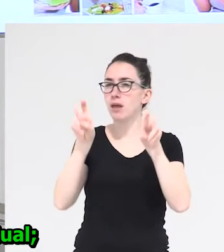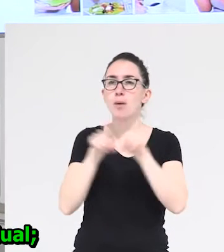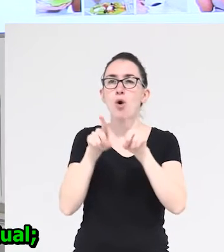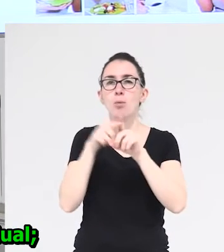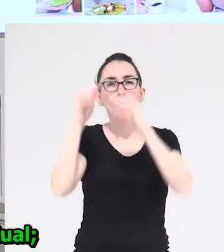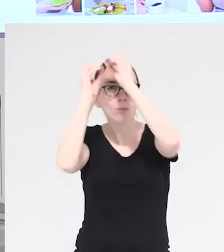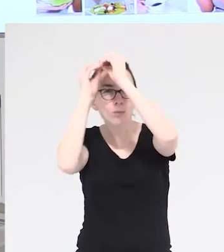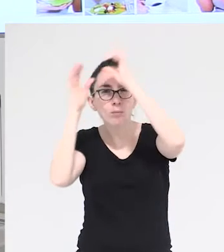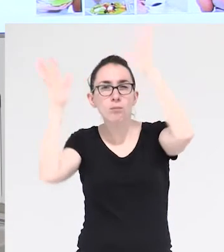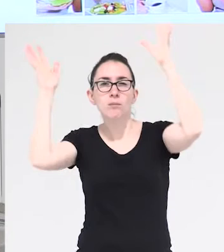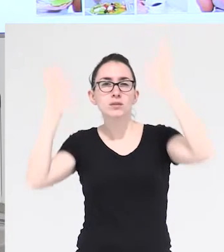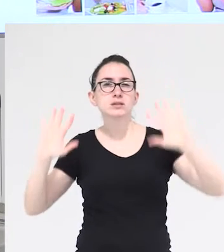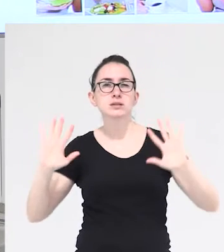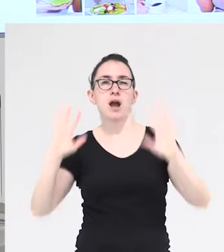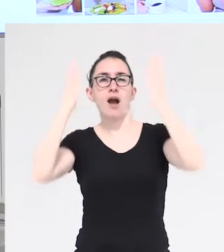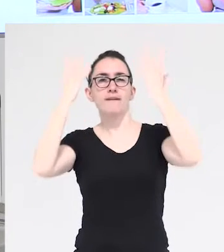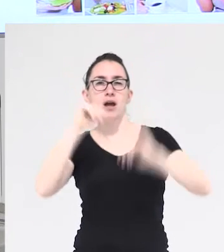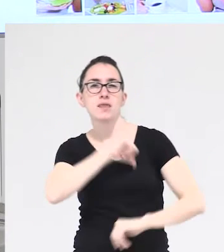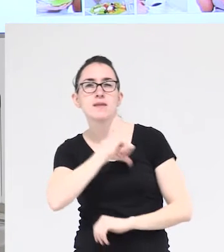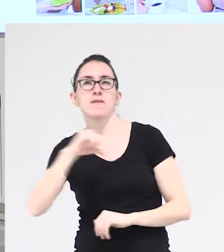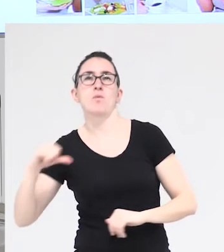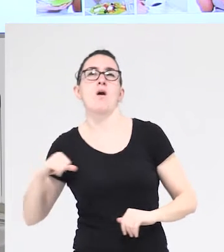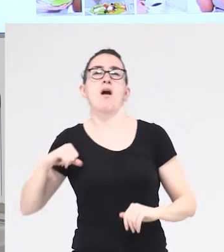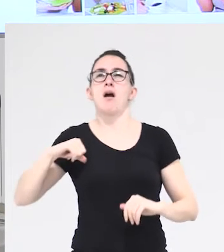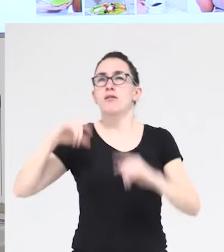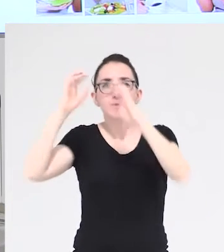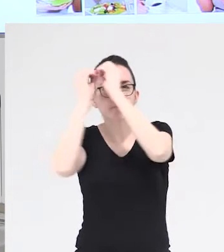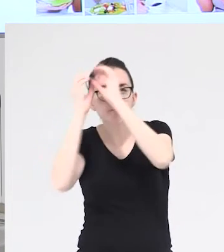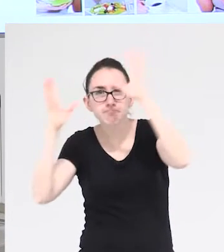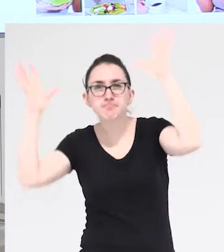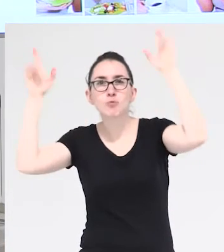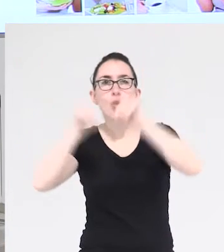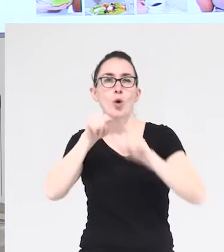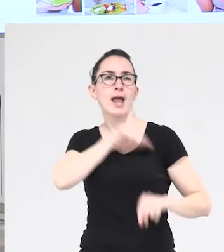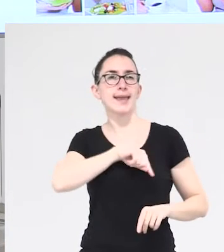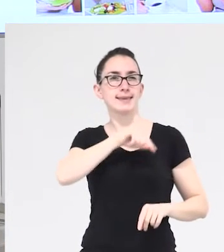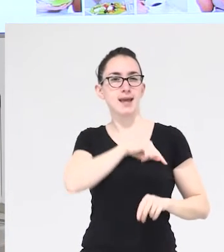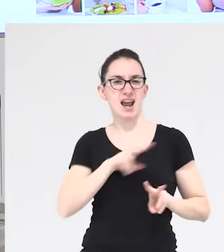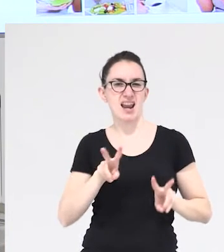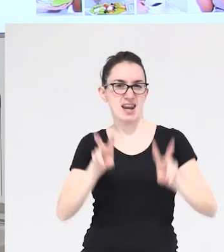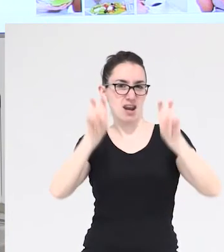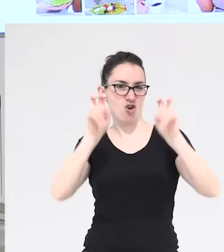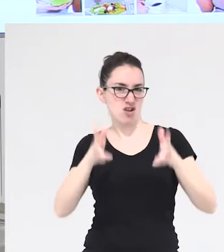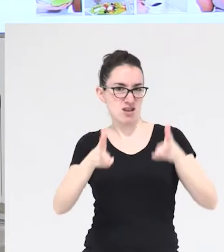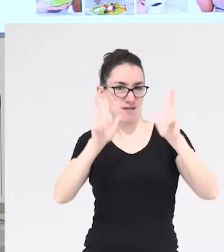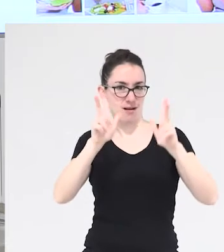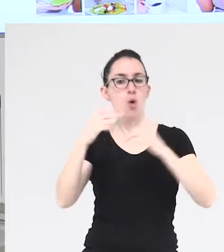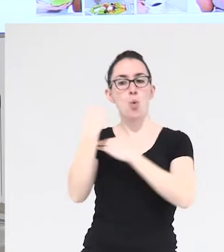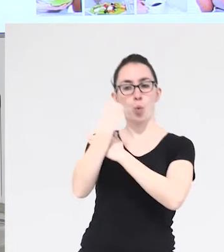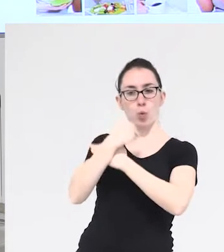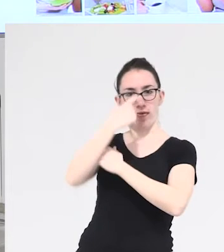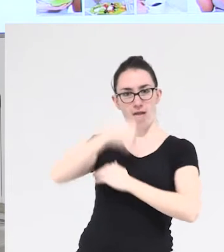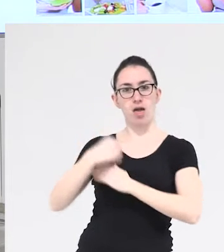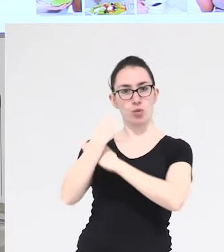que es individual. Con lo cual hay una ética neoliberal del cuidado de sí, o sea, todas